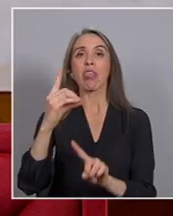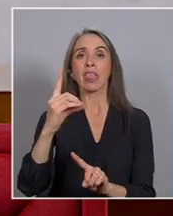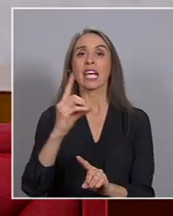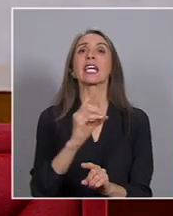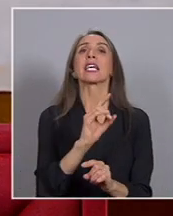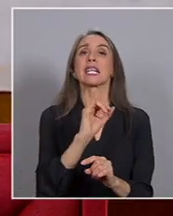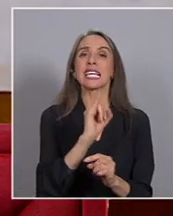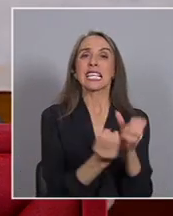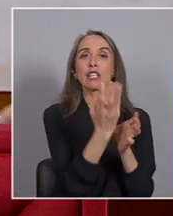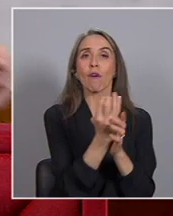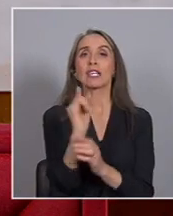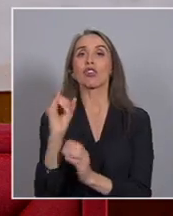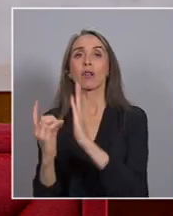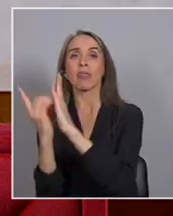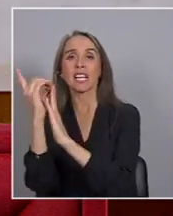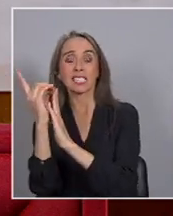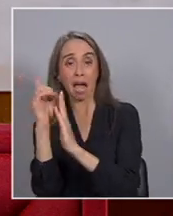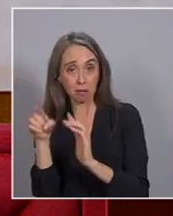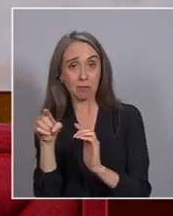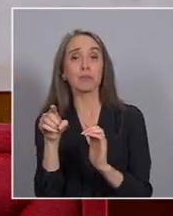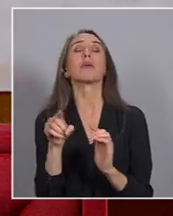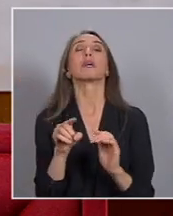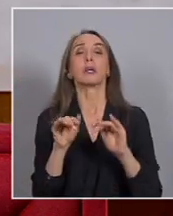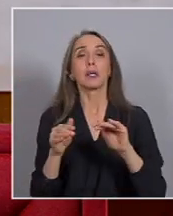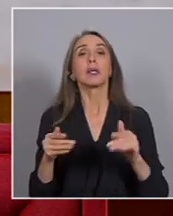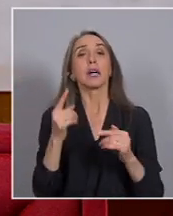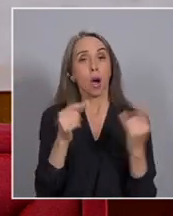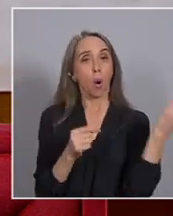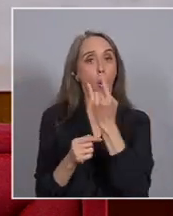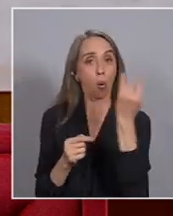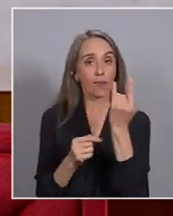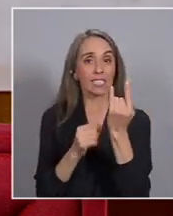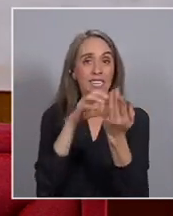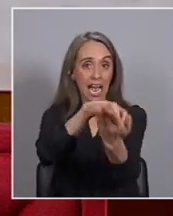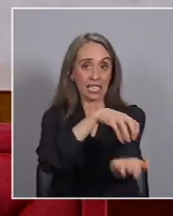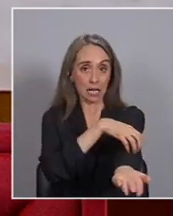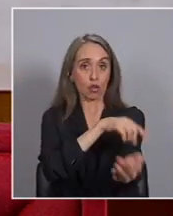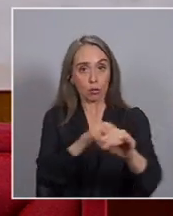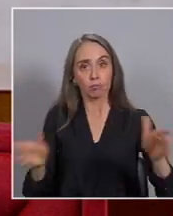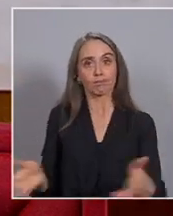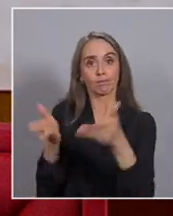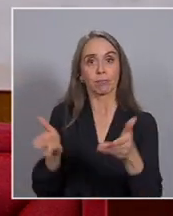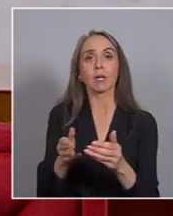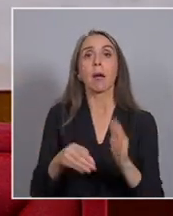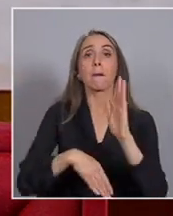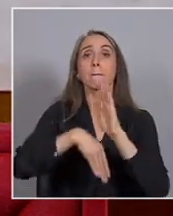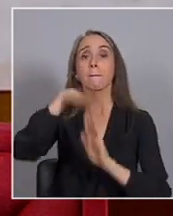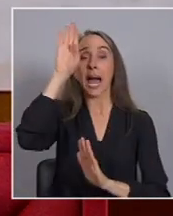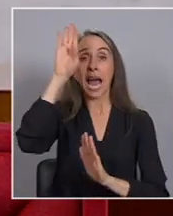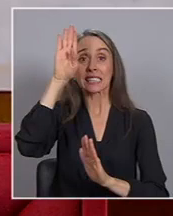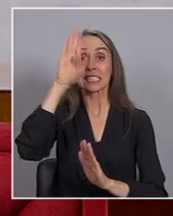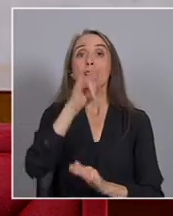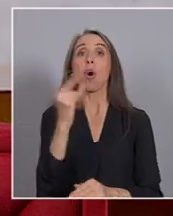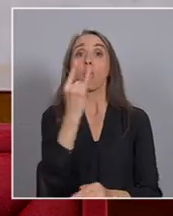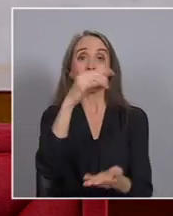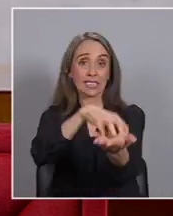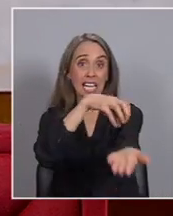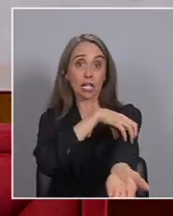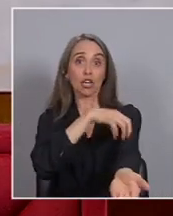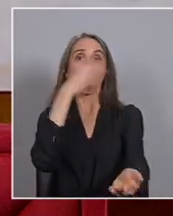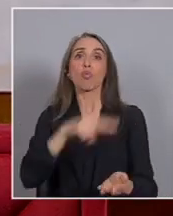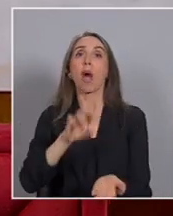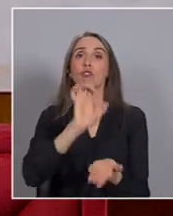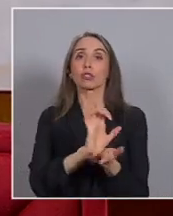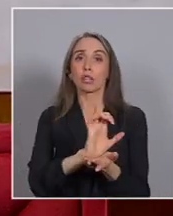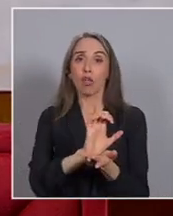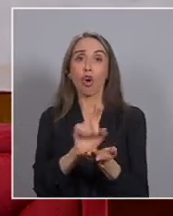compromiso por dos caminos. Uno empujado por nuestras universidades regionales, la gran mayoría estatales en todo